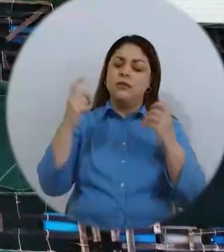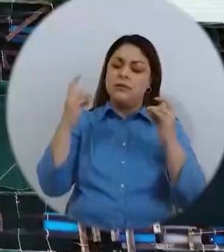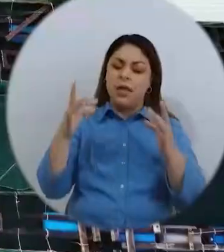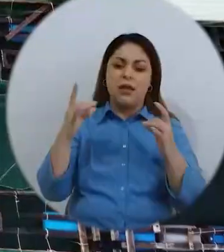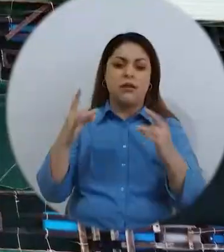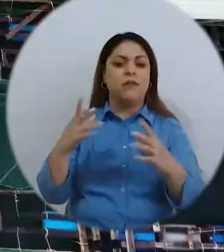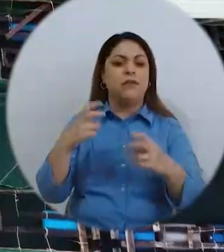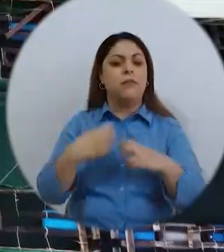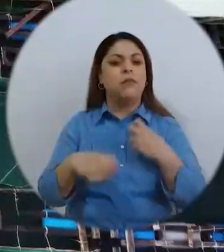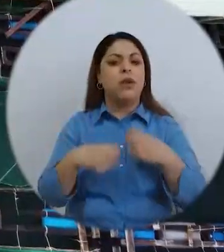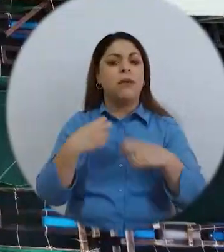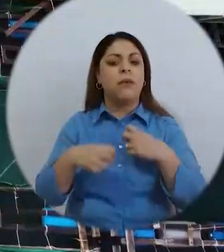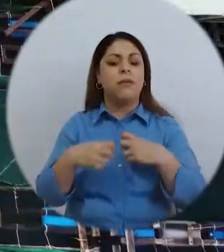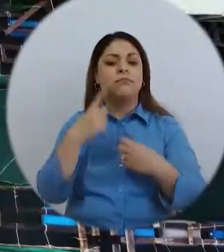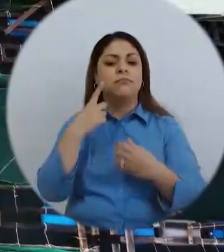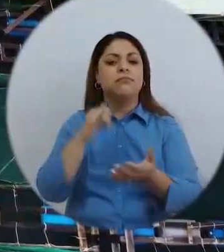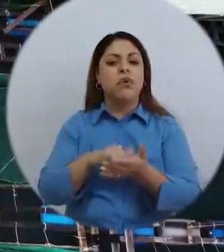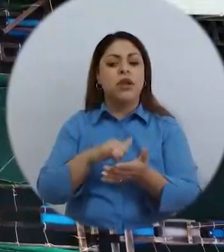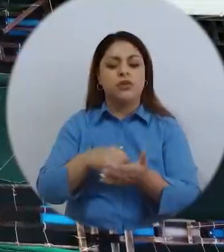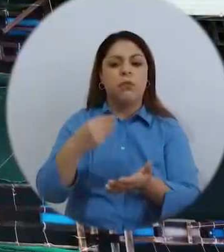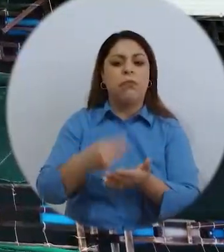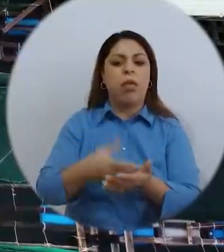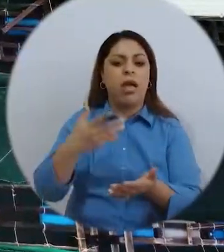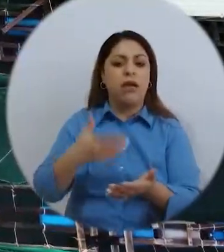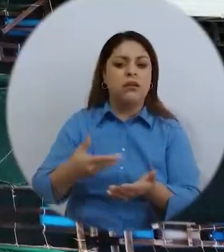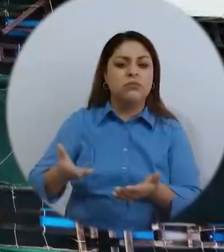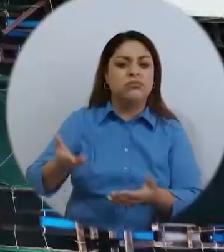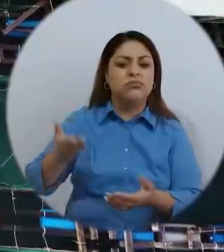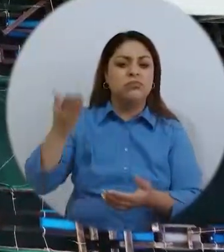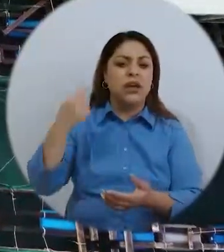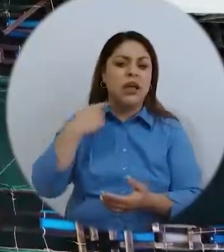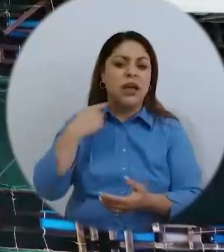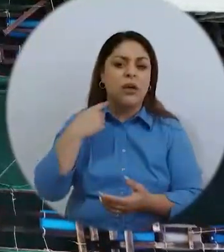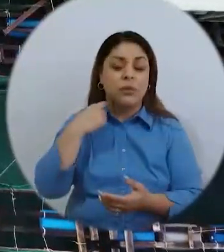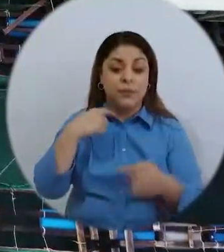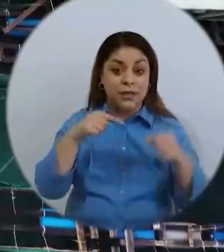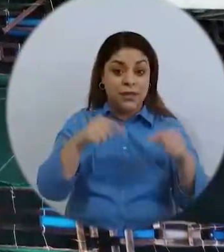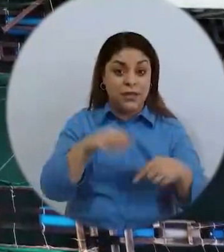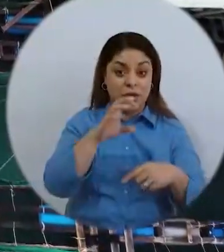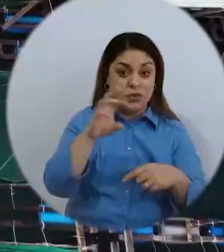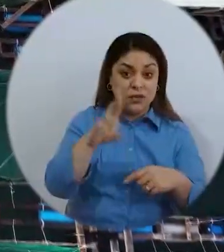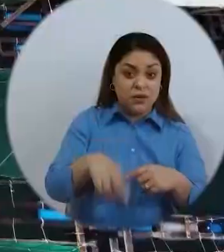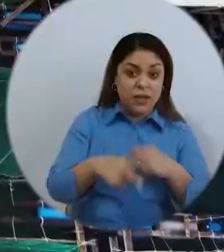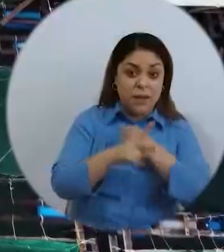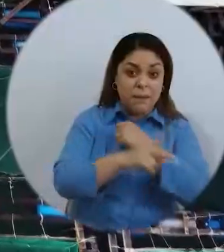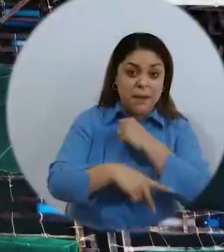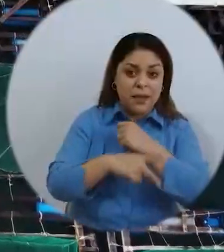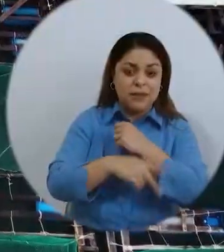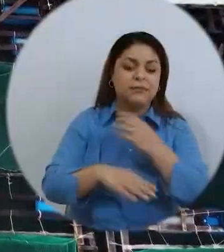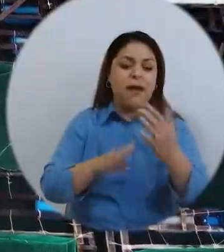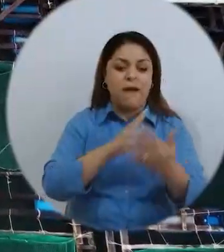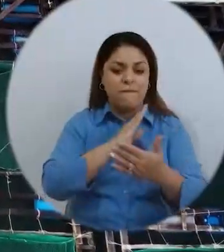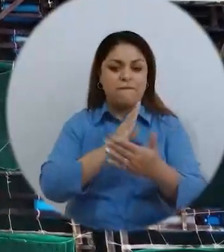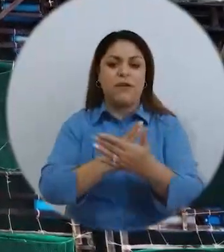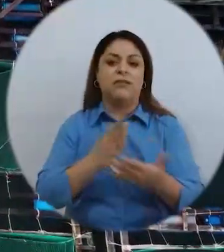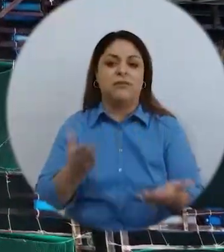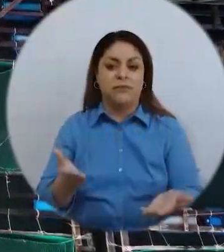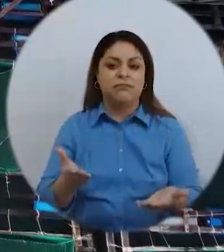y eso eleva los precios del transporte internacional, y para un país como Costa Rica tiene un impacto